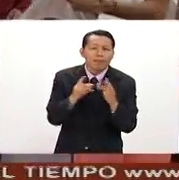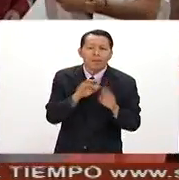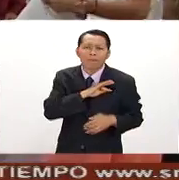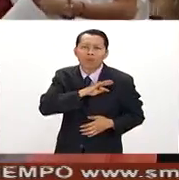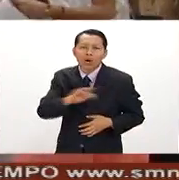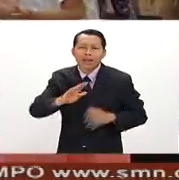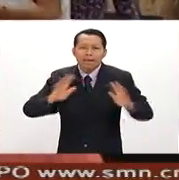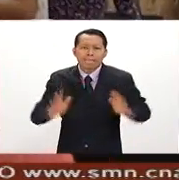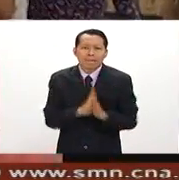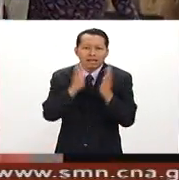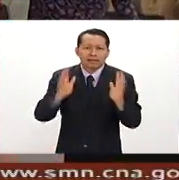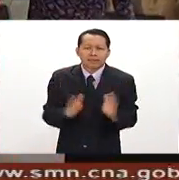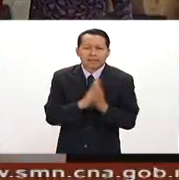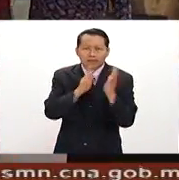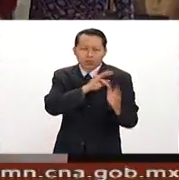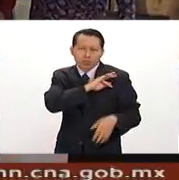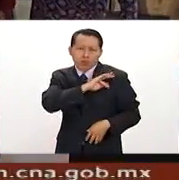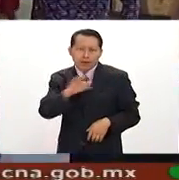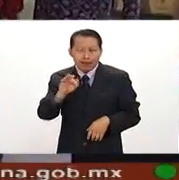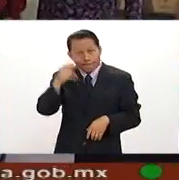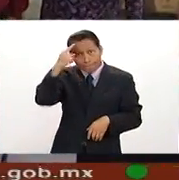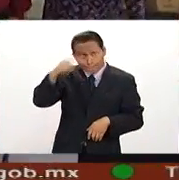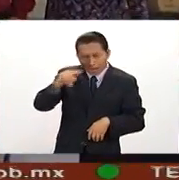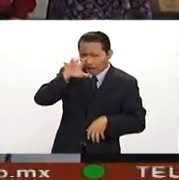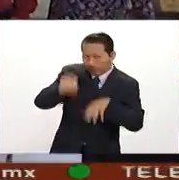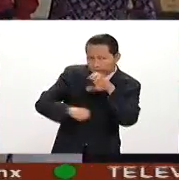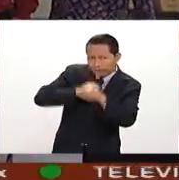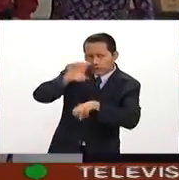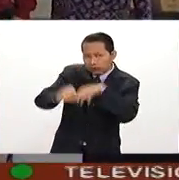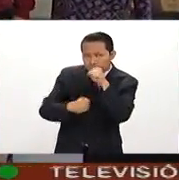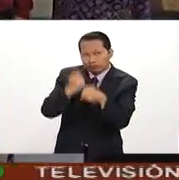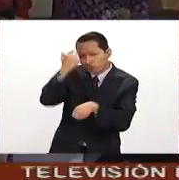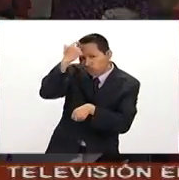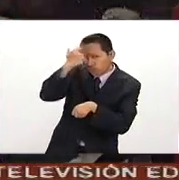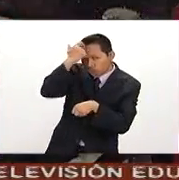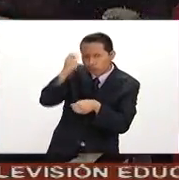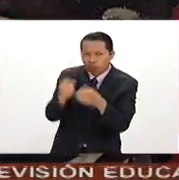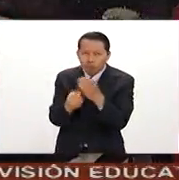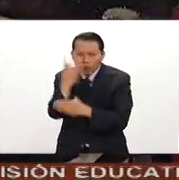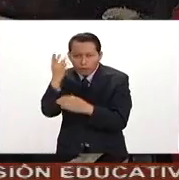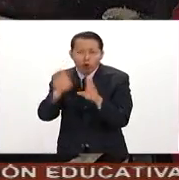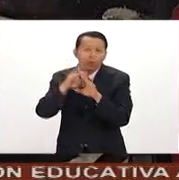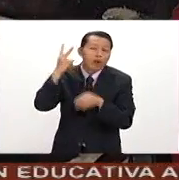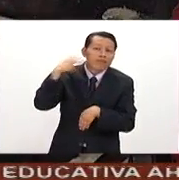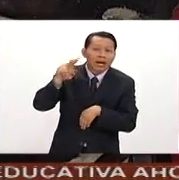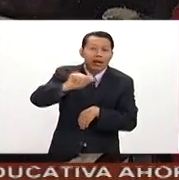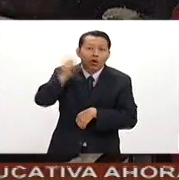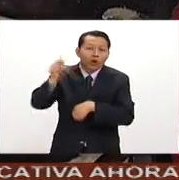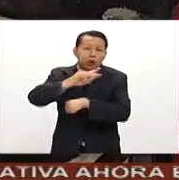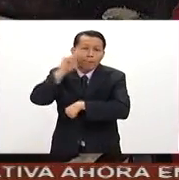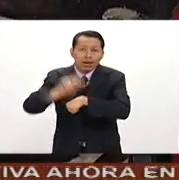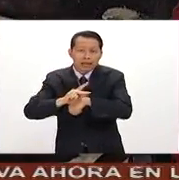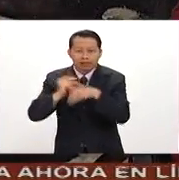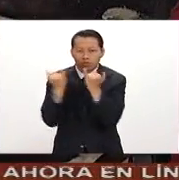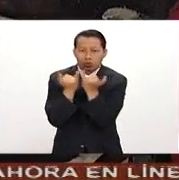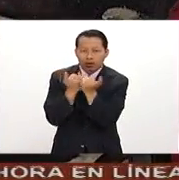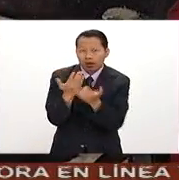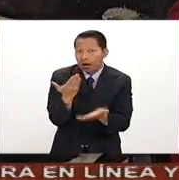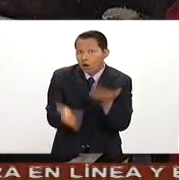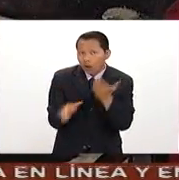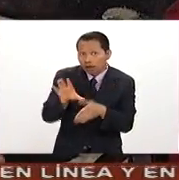los participantes fortalezcan sus capacidades de innovación a través de un viaje a otro país, en este